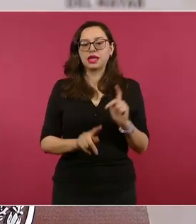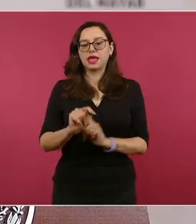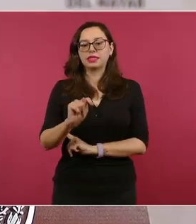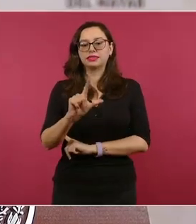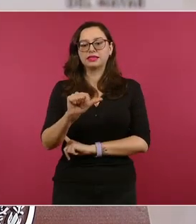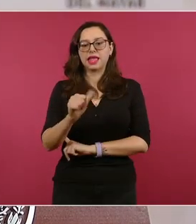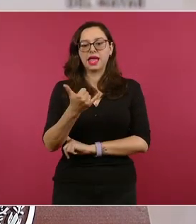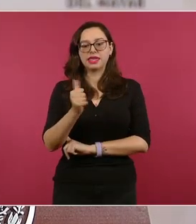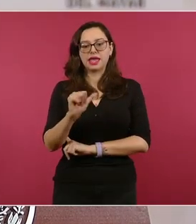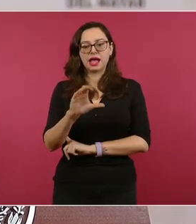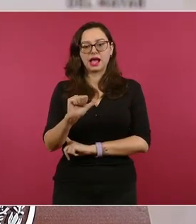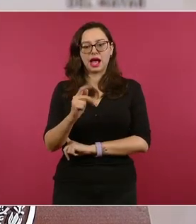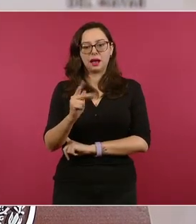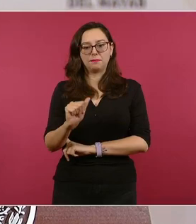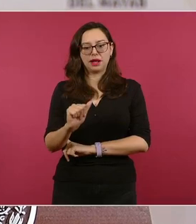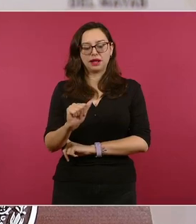Tlayacapa.